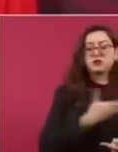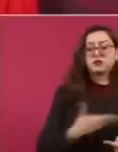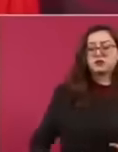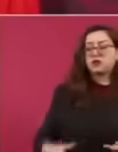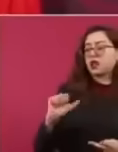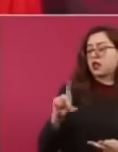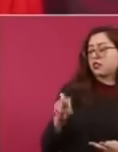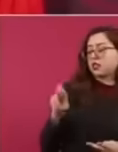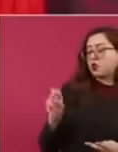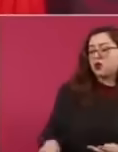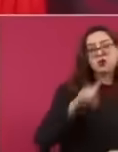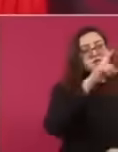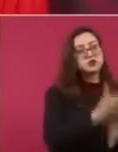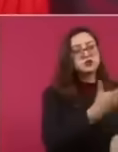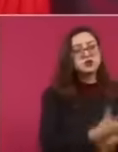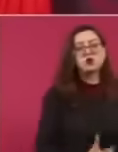autoridades de Estados Unidos y engañó